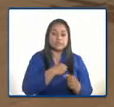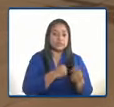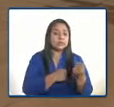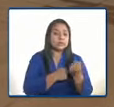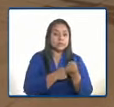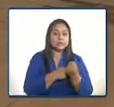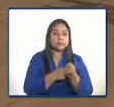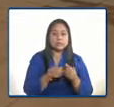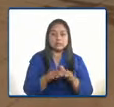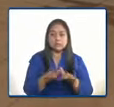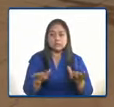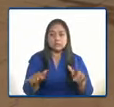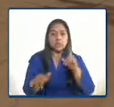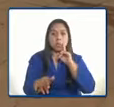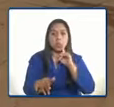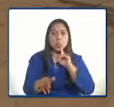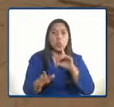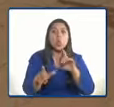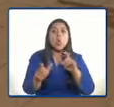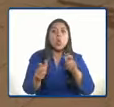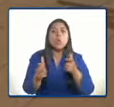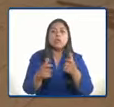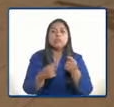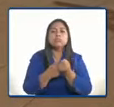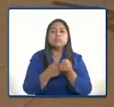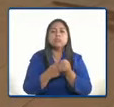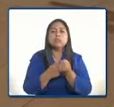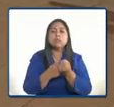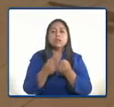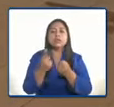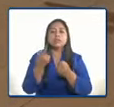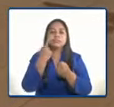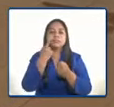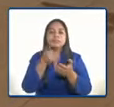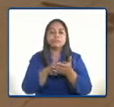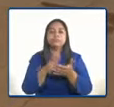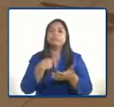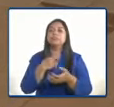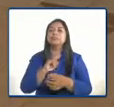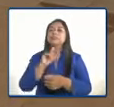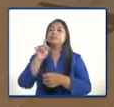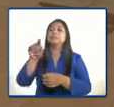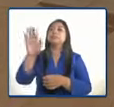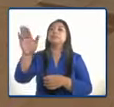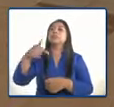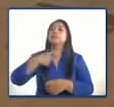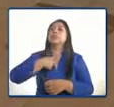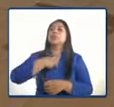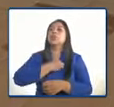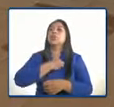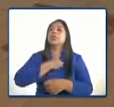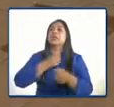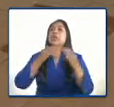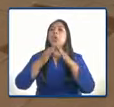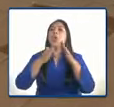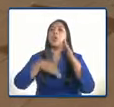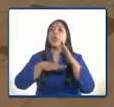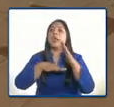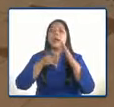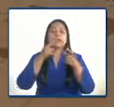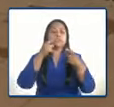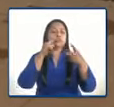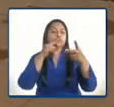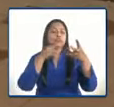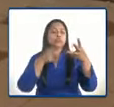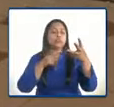estos jóvenes. ¿Y cómo los van a apoyar? Se inscriben en la Secretaría de Bienestar Social llenando ciertos requisitos,